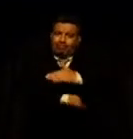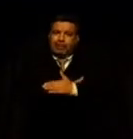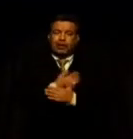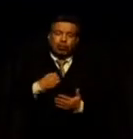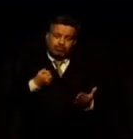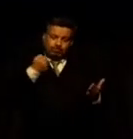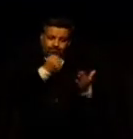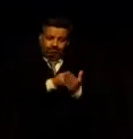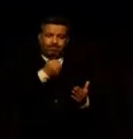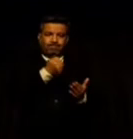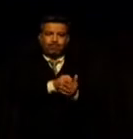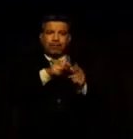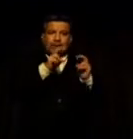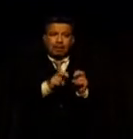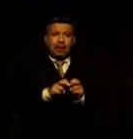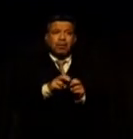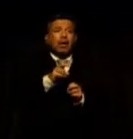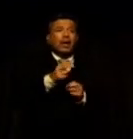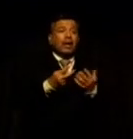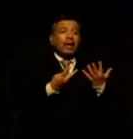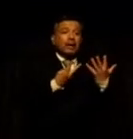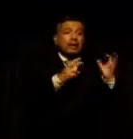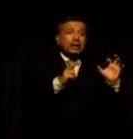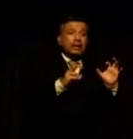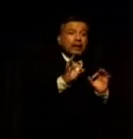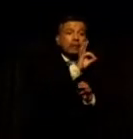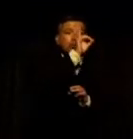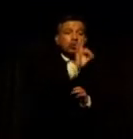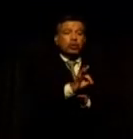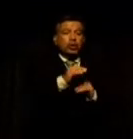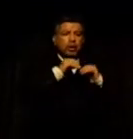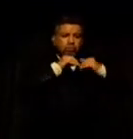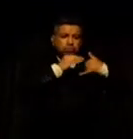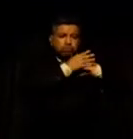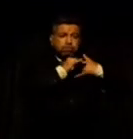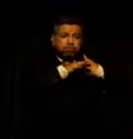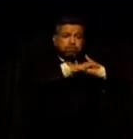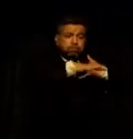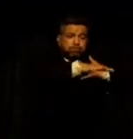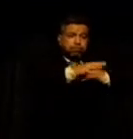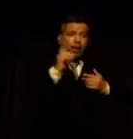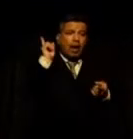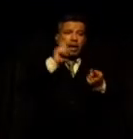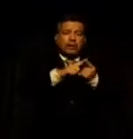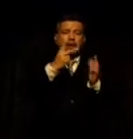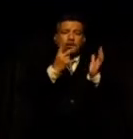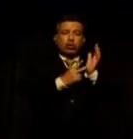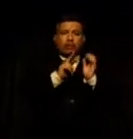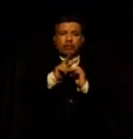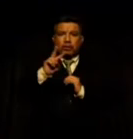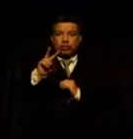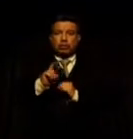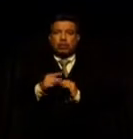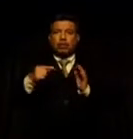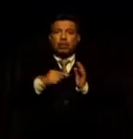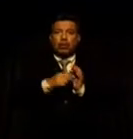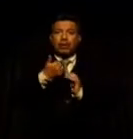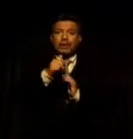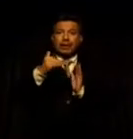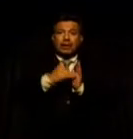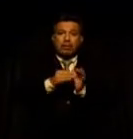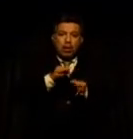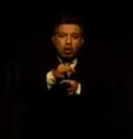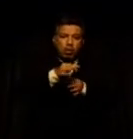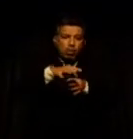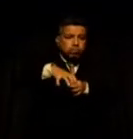mía en que lo llegamos a ese 70 por ciento de cobertura internet de alta velocidad 2022 por eso los 10.000 centros poblados